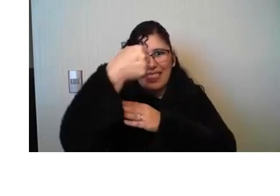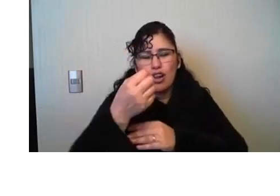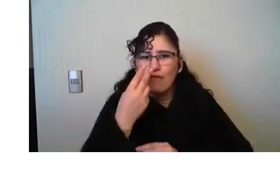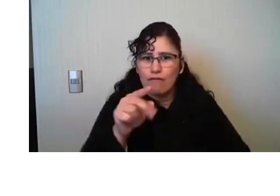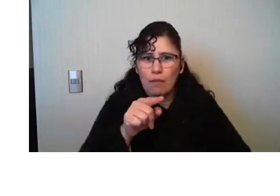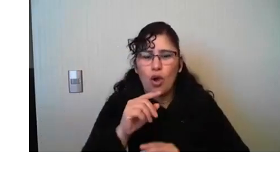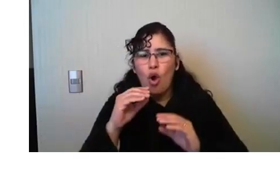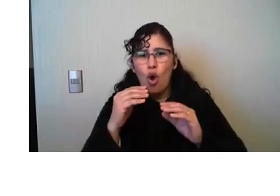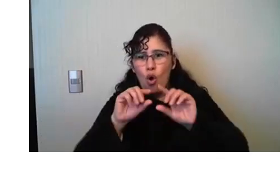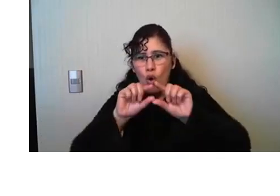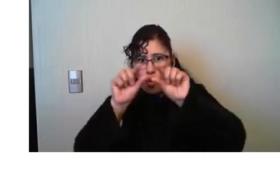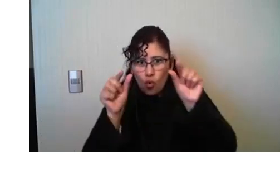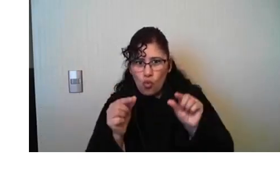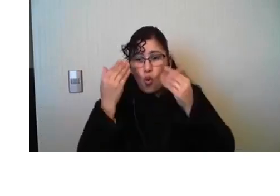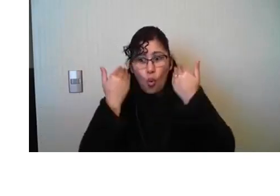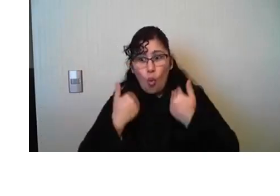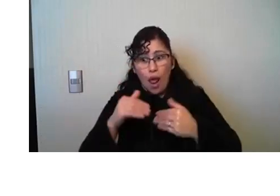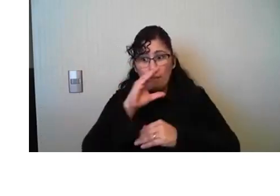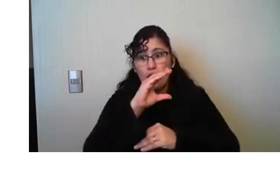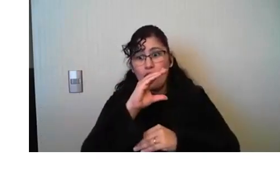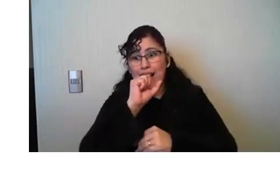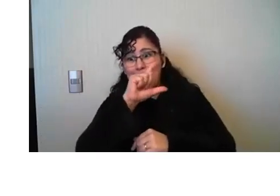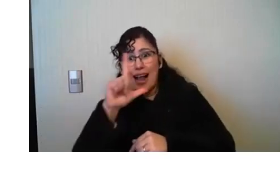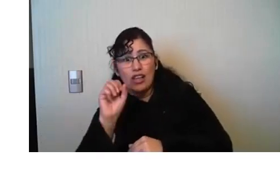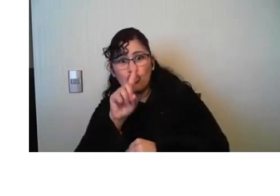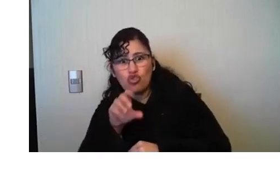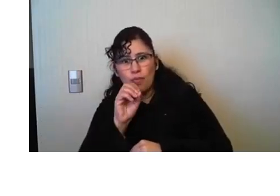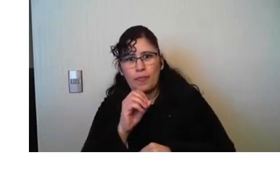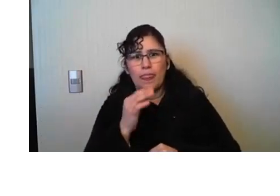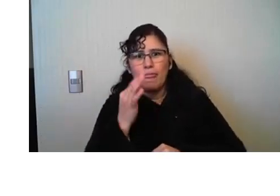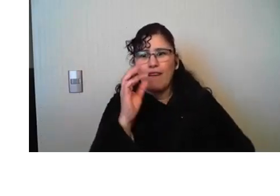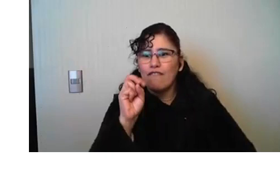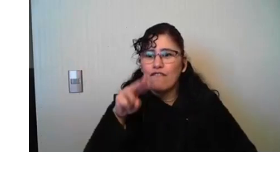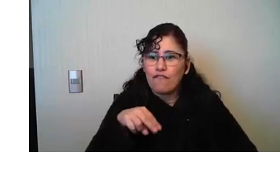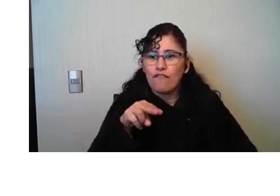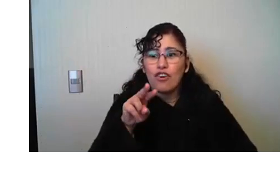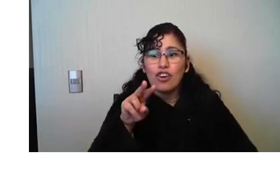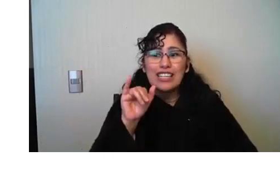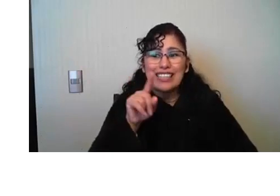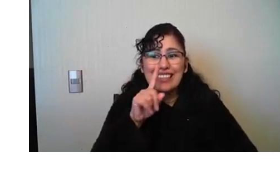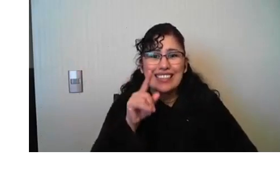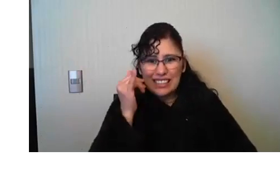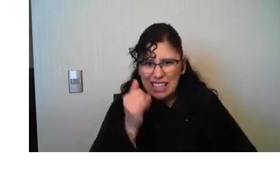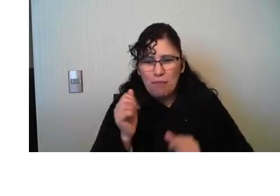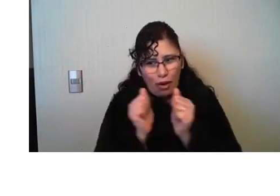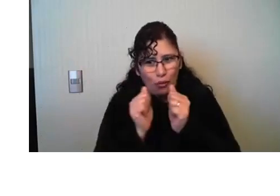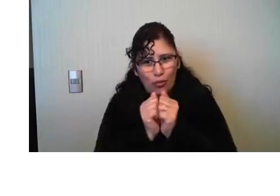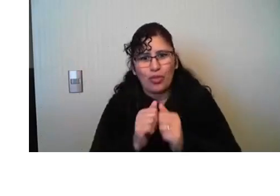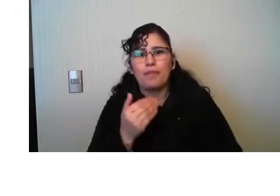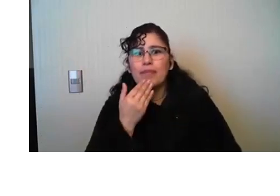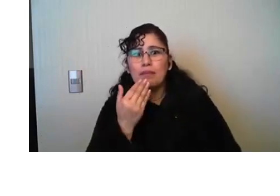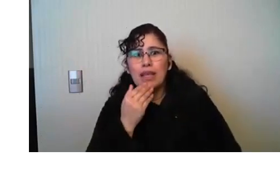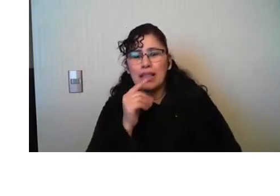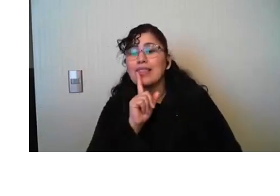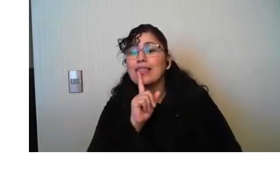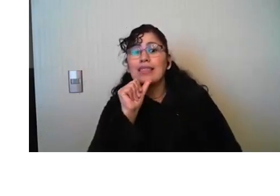cuerpo calloso, siempre el fornix ahí, acompañándolo. Nuestro tálamo, y aquí se fijan, aquí tiene una